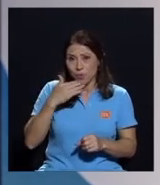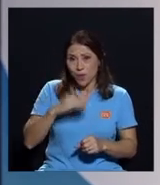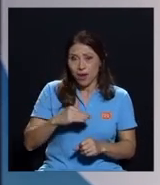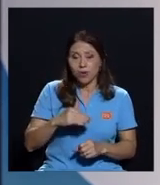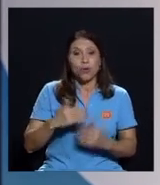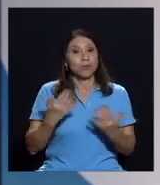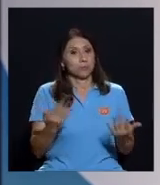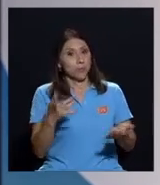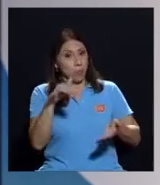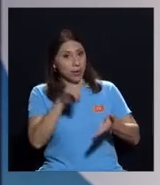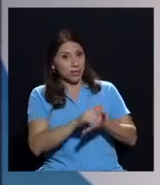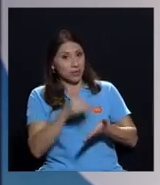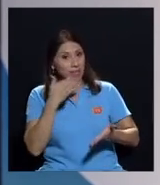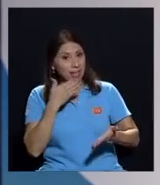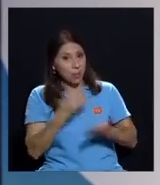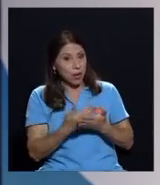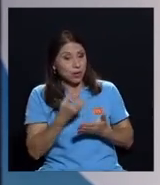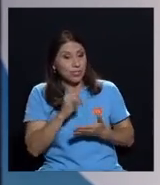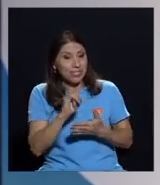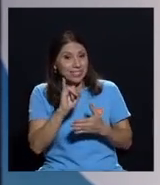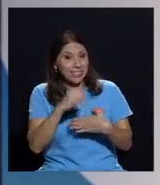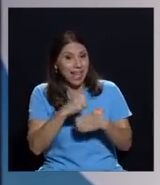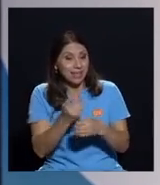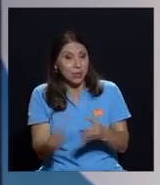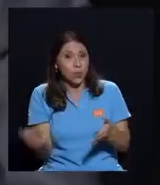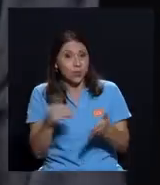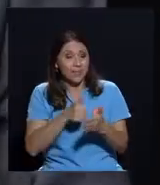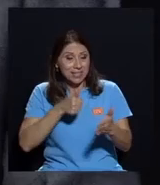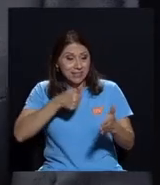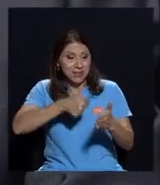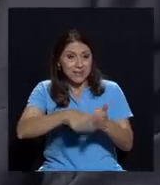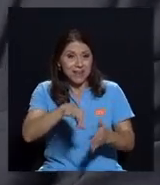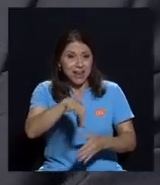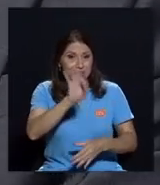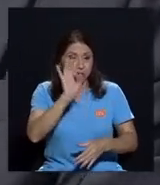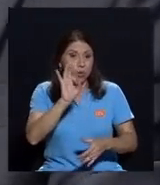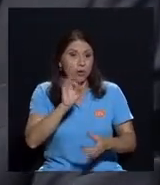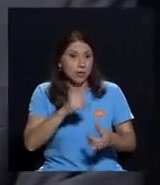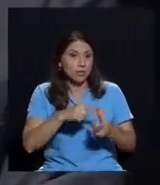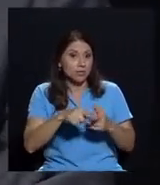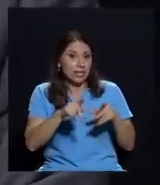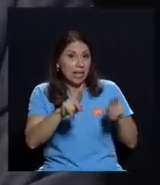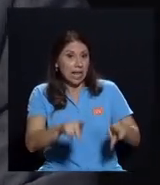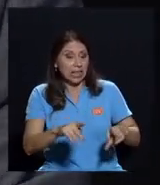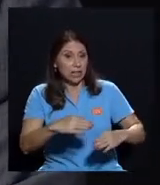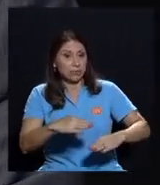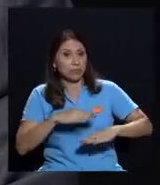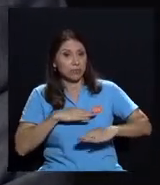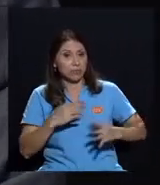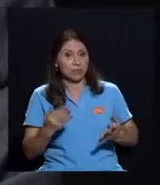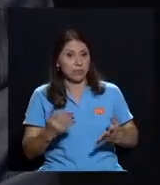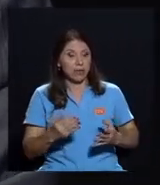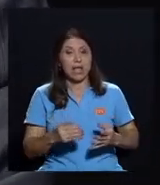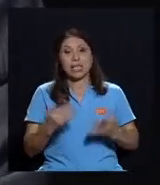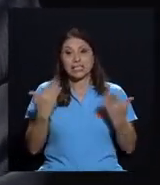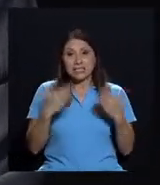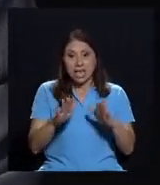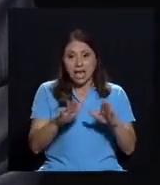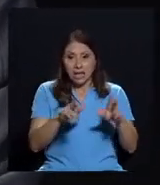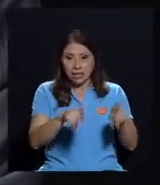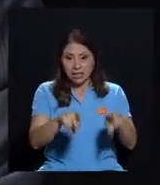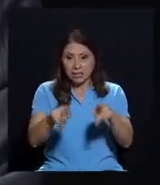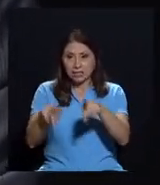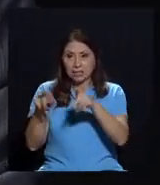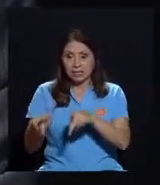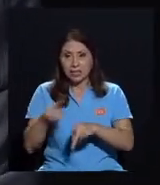que si es una relación directa pues la gente pueda decir ahora estos son ideas que alguien podrías ir por ahí la iniciativa de ciudadanía ya que tiene una serie